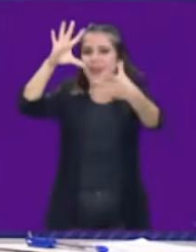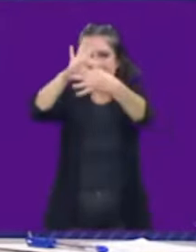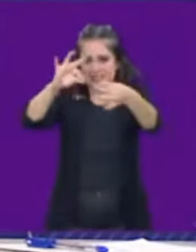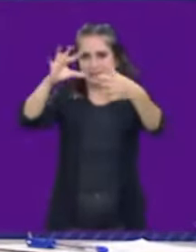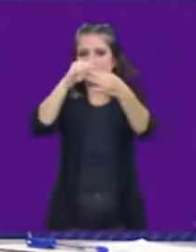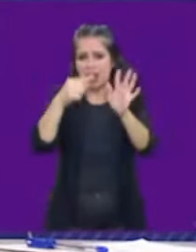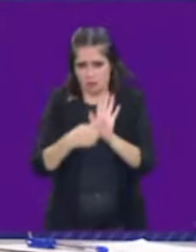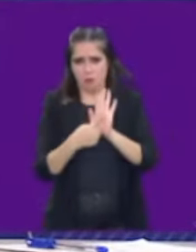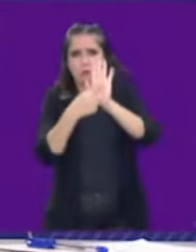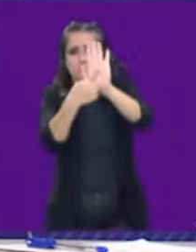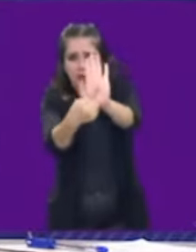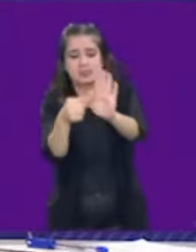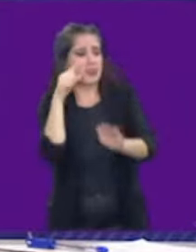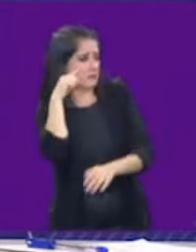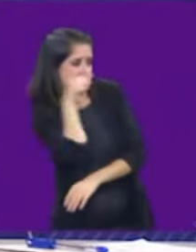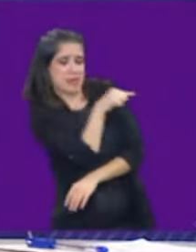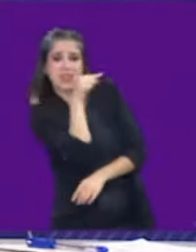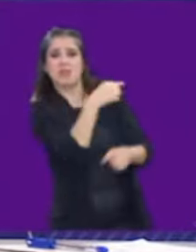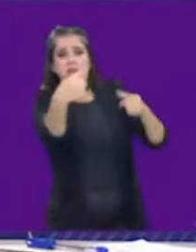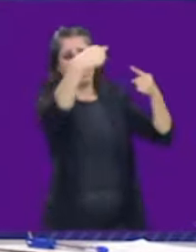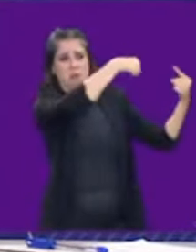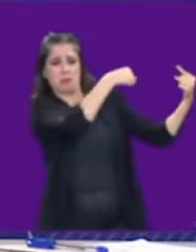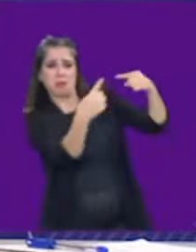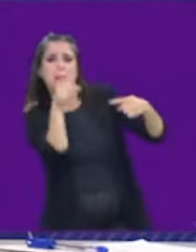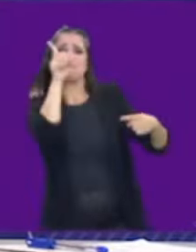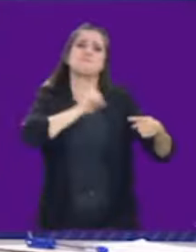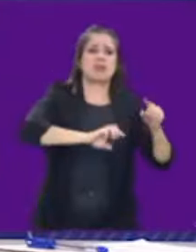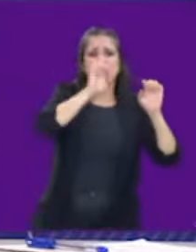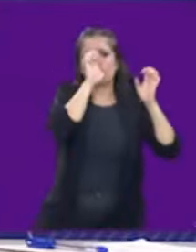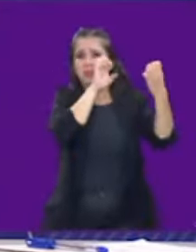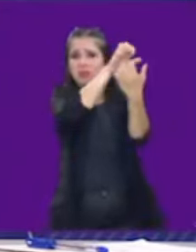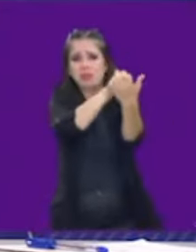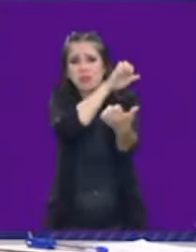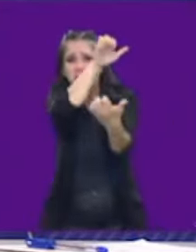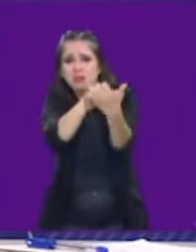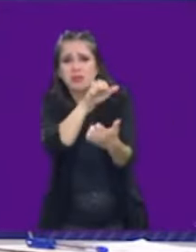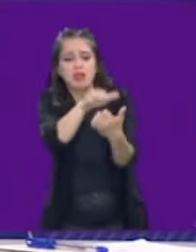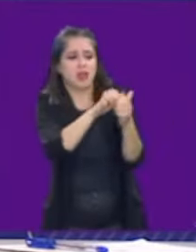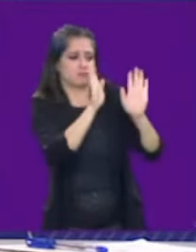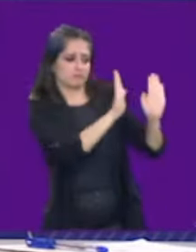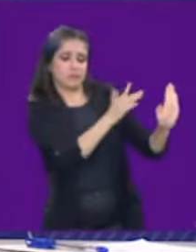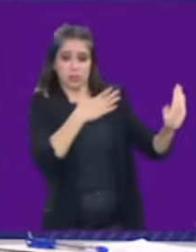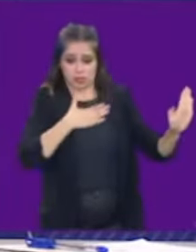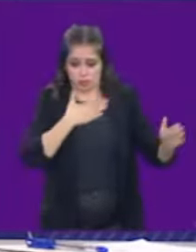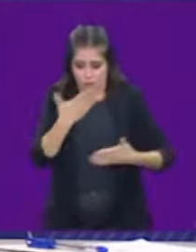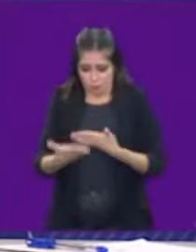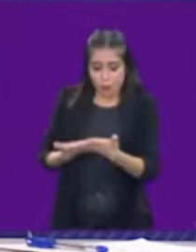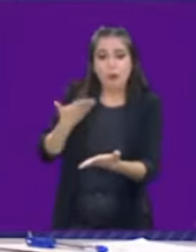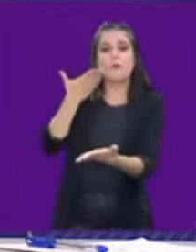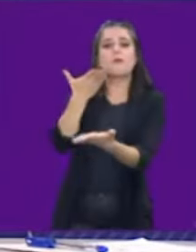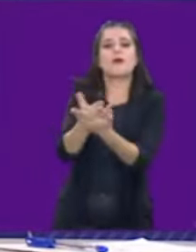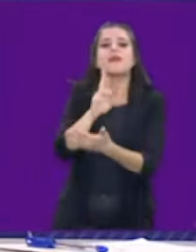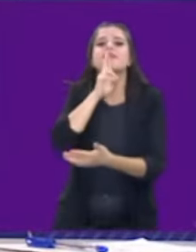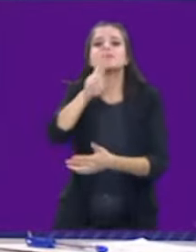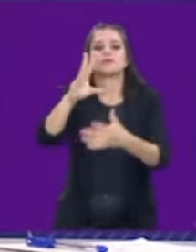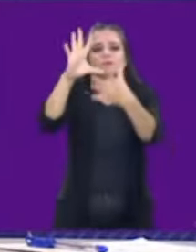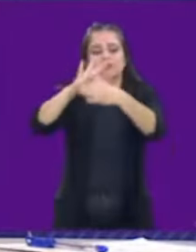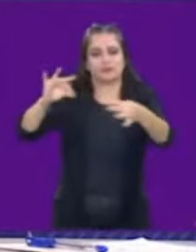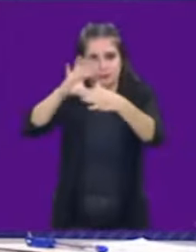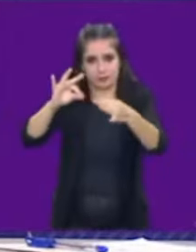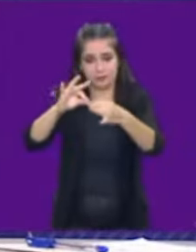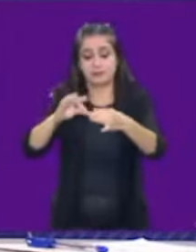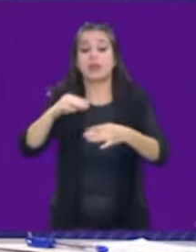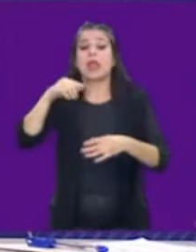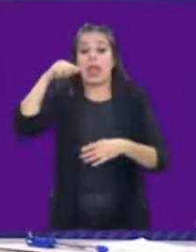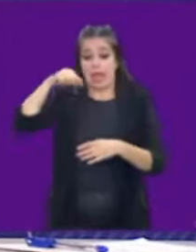a insultar a mentir y quién viene a dar propuestas y respuestas Ese soy yo en seguridad y